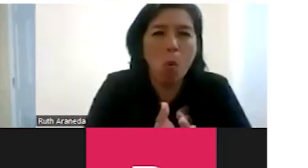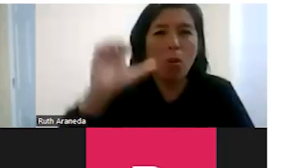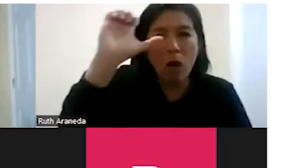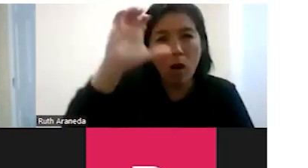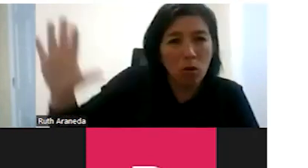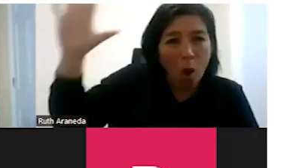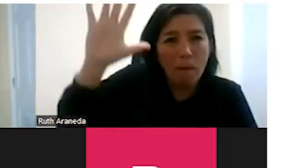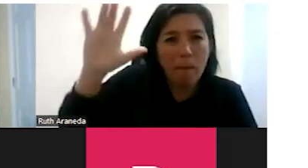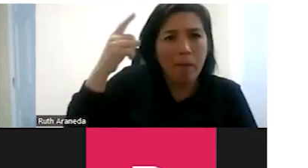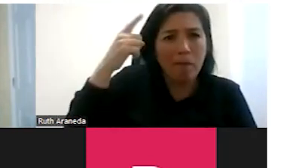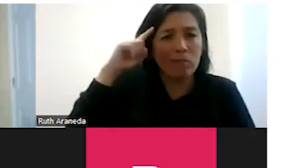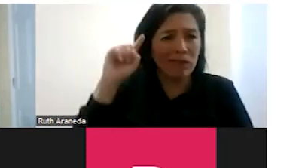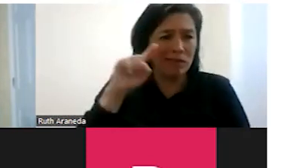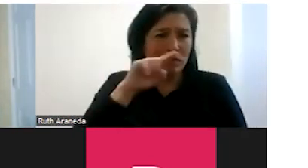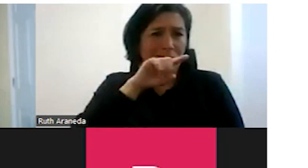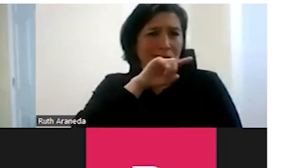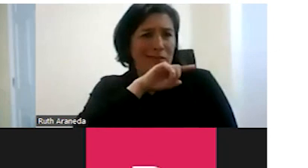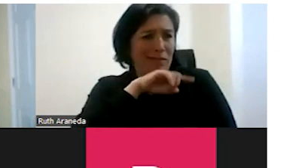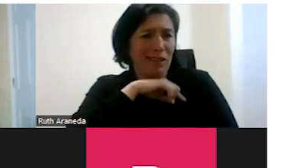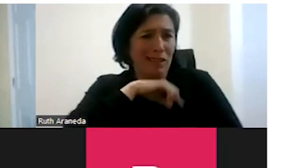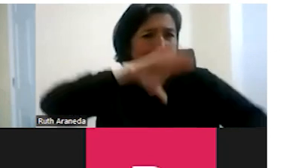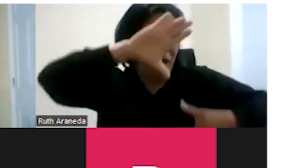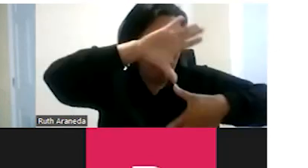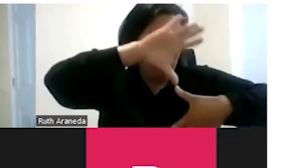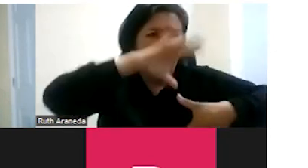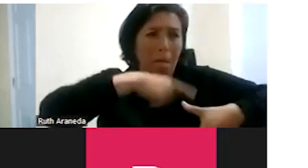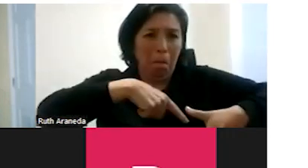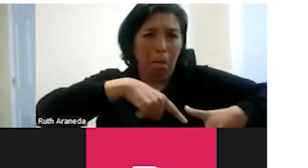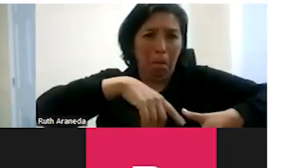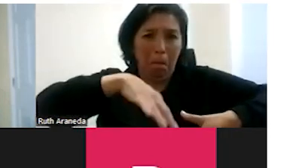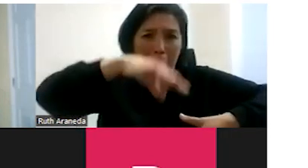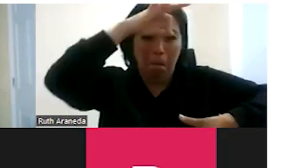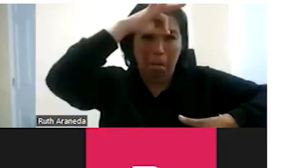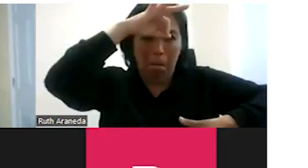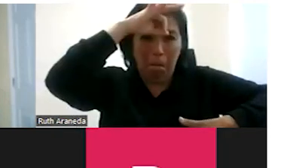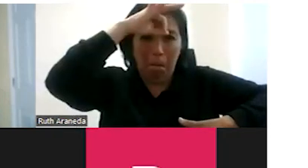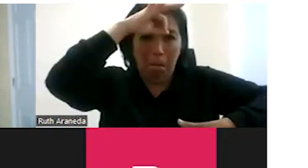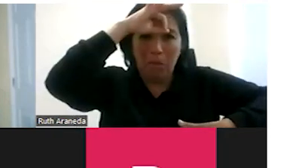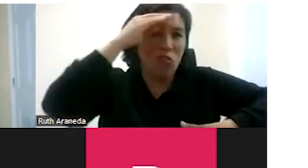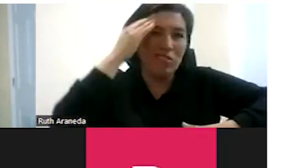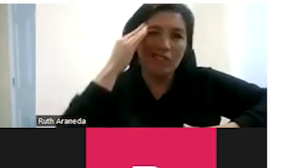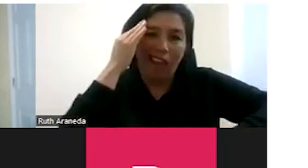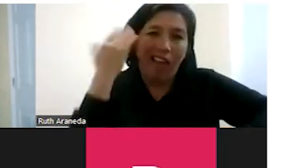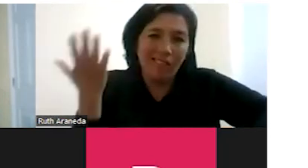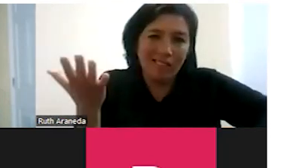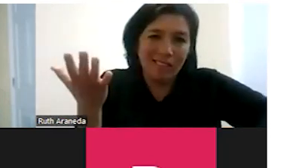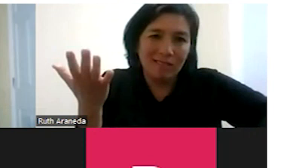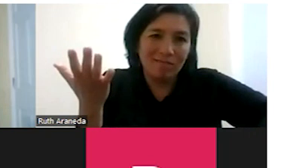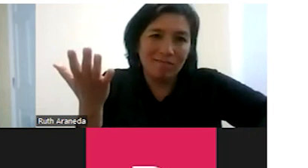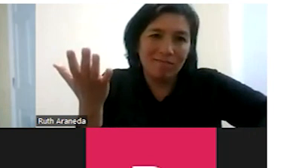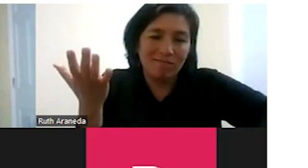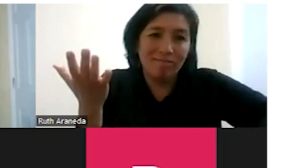pero al final si vemos lo que pasa en nuestro mismo continente, no se sabe nada. La gente de verdad que...